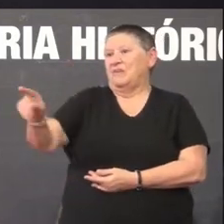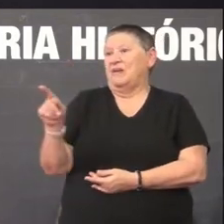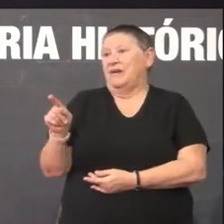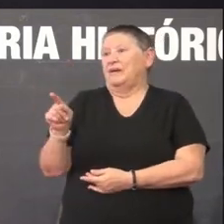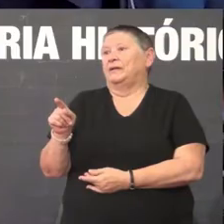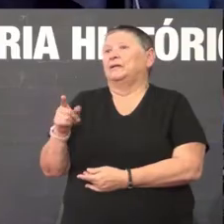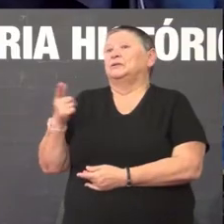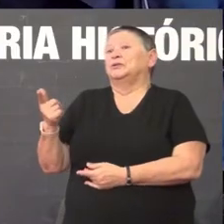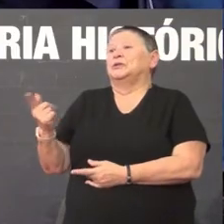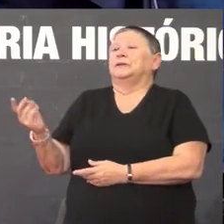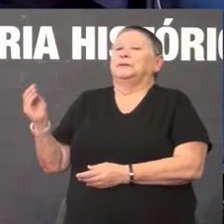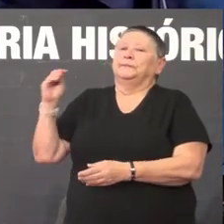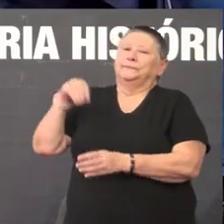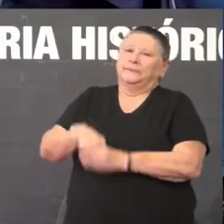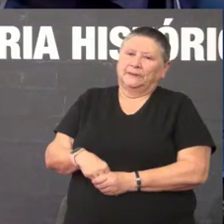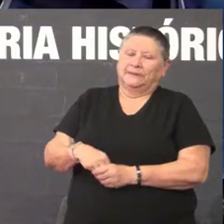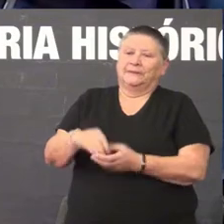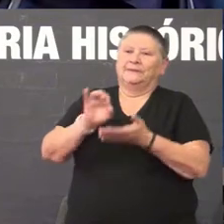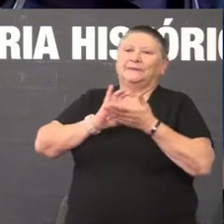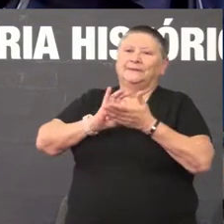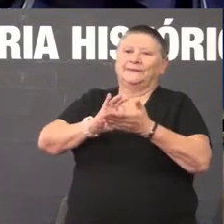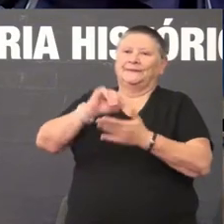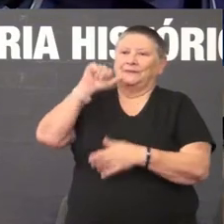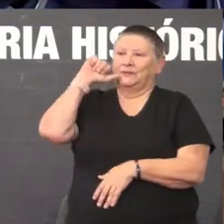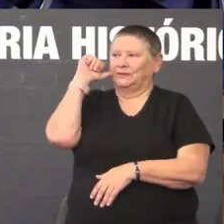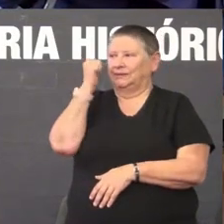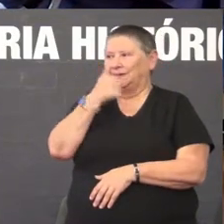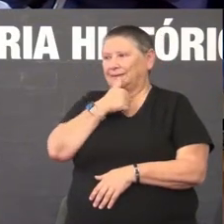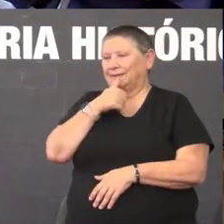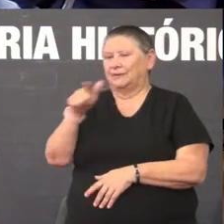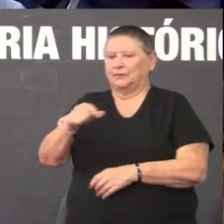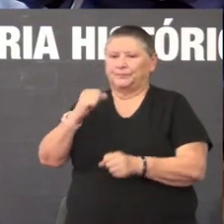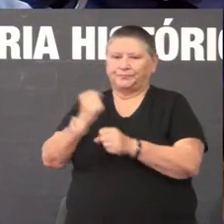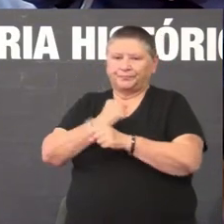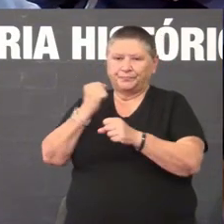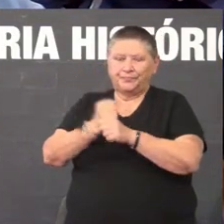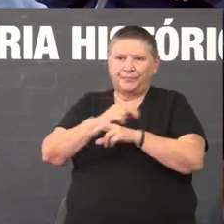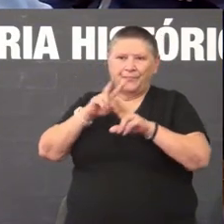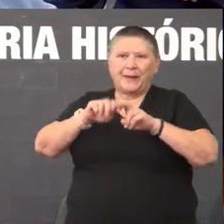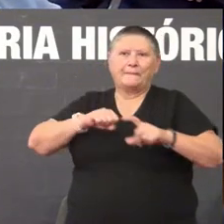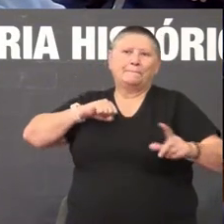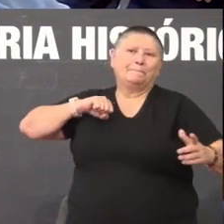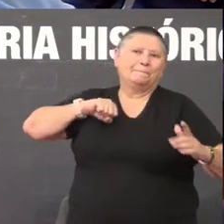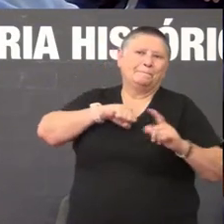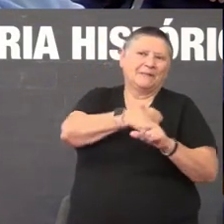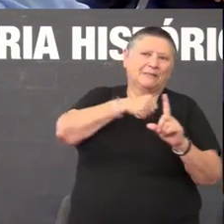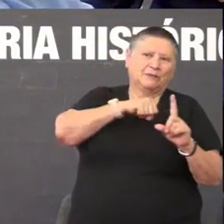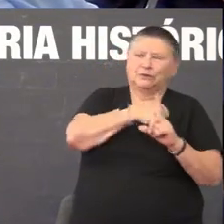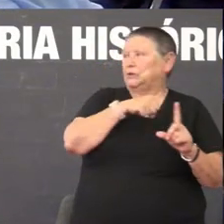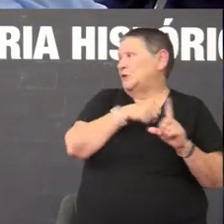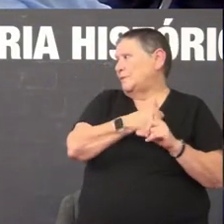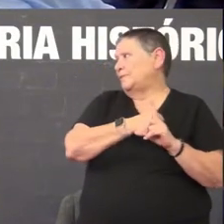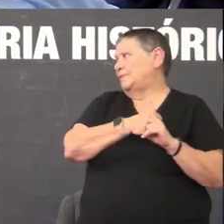Interviene el servicio secreto. Interviene el servicio secreto en una operación de presión